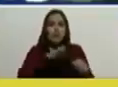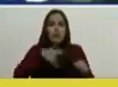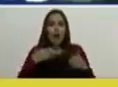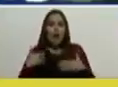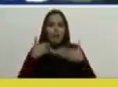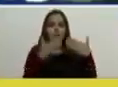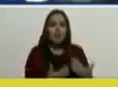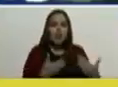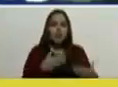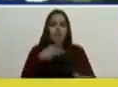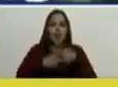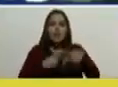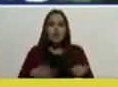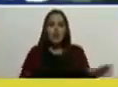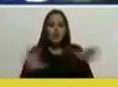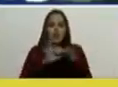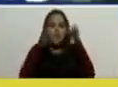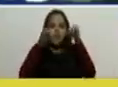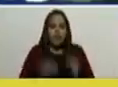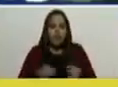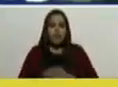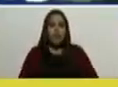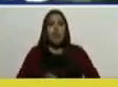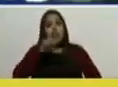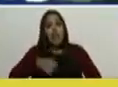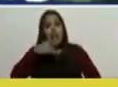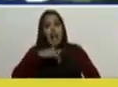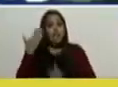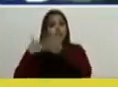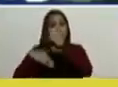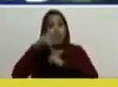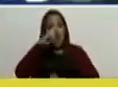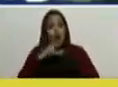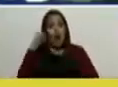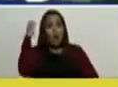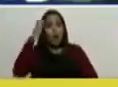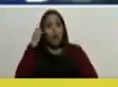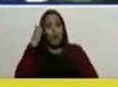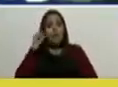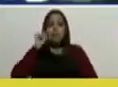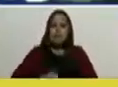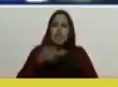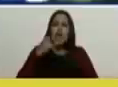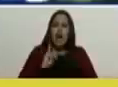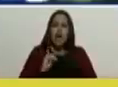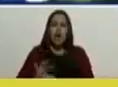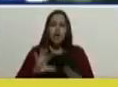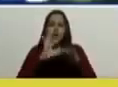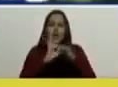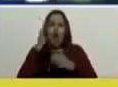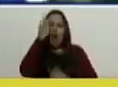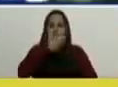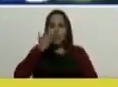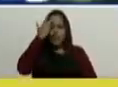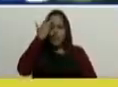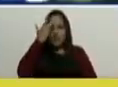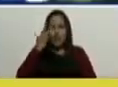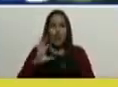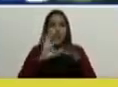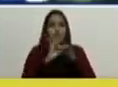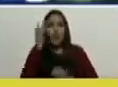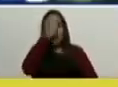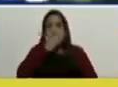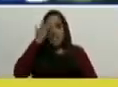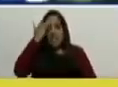en un proceso de unión verdadero, que sí lo tuvo Europa, que sí lo tuvo la Unión Africana. La Unión Africana